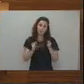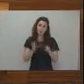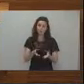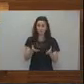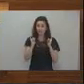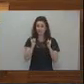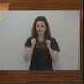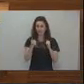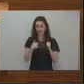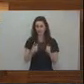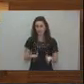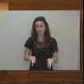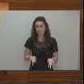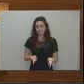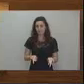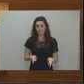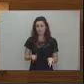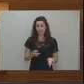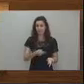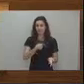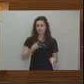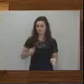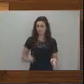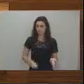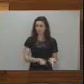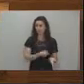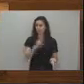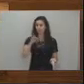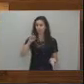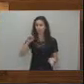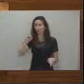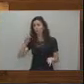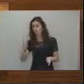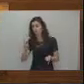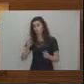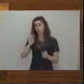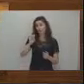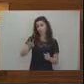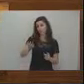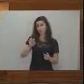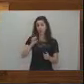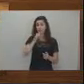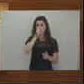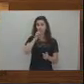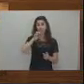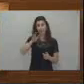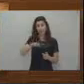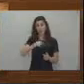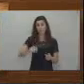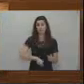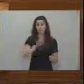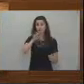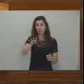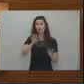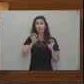me sale que Podemos e Izquierda Unida son 14, el PSOE son 14 y de momento el Partido Popular 11. Y